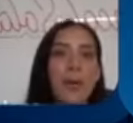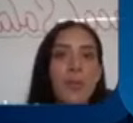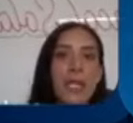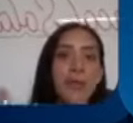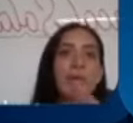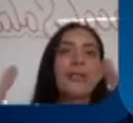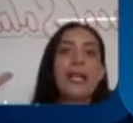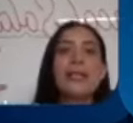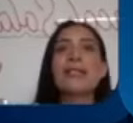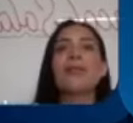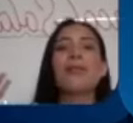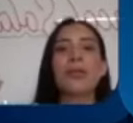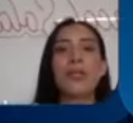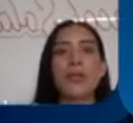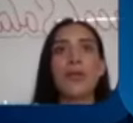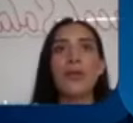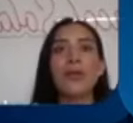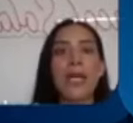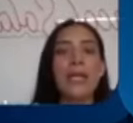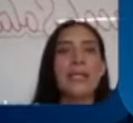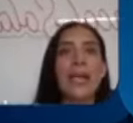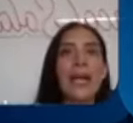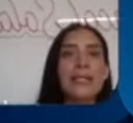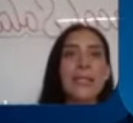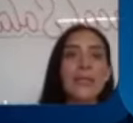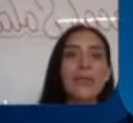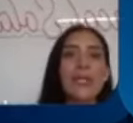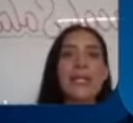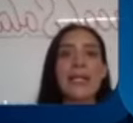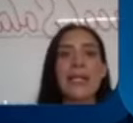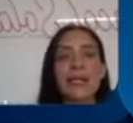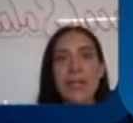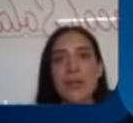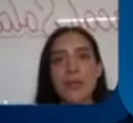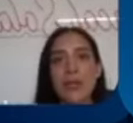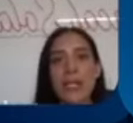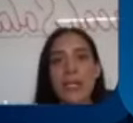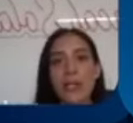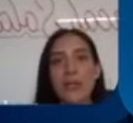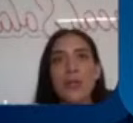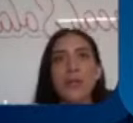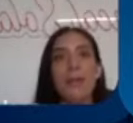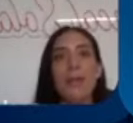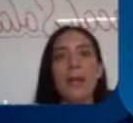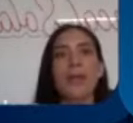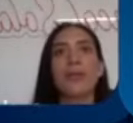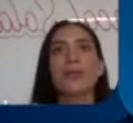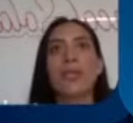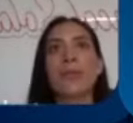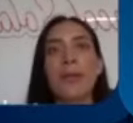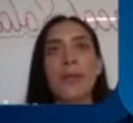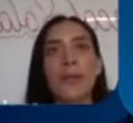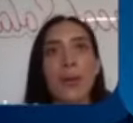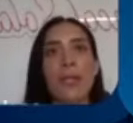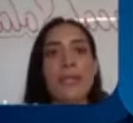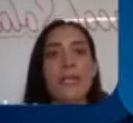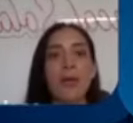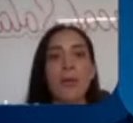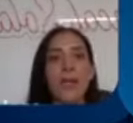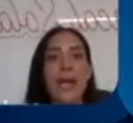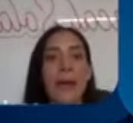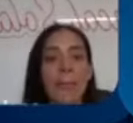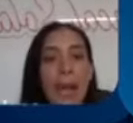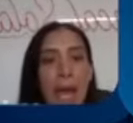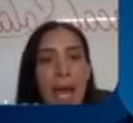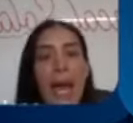más, pero pues ya tú revelas esta información, ya hasta reuniones secretas con Salinas, yo creo que el padre, con todo respeto, pero hasta